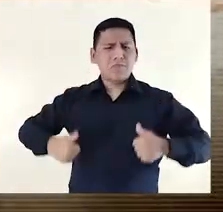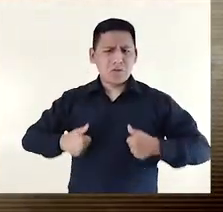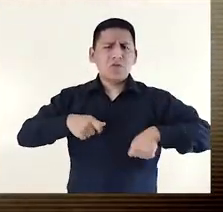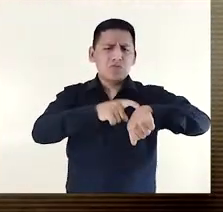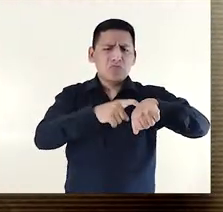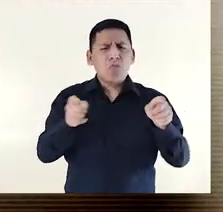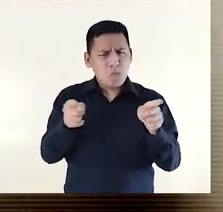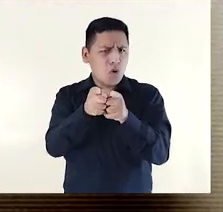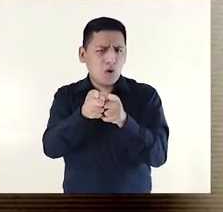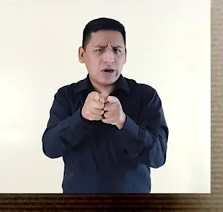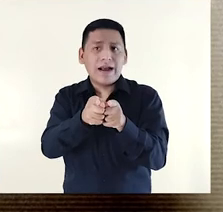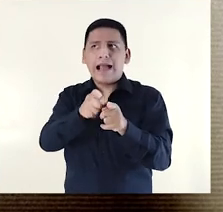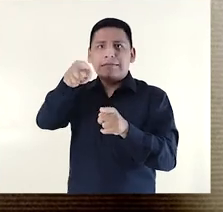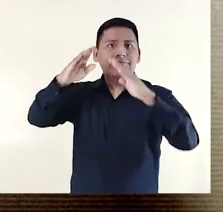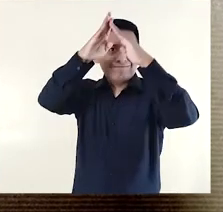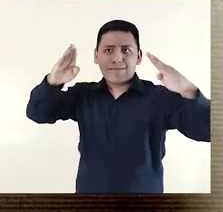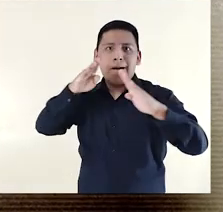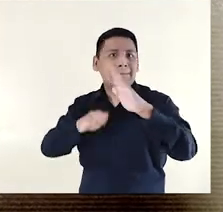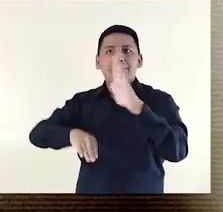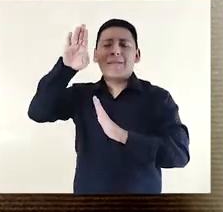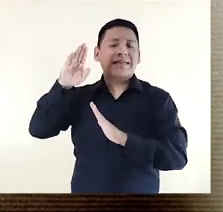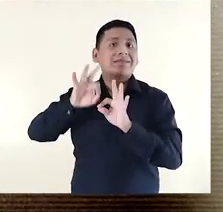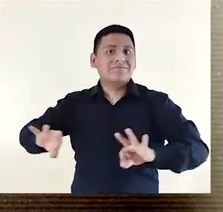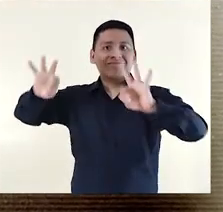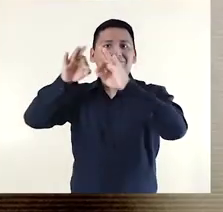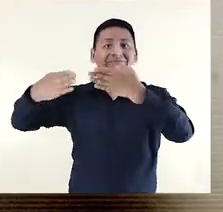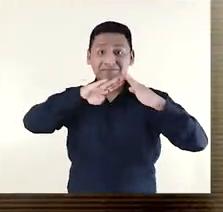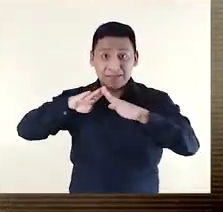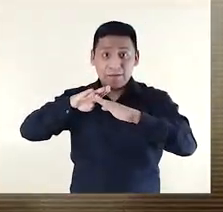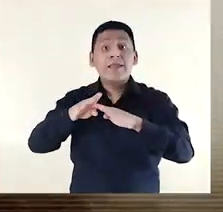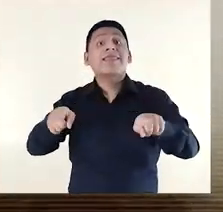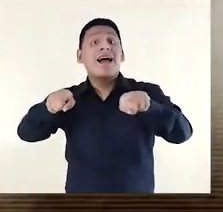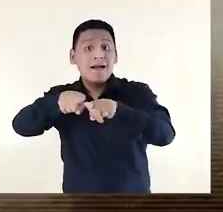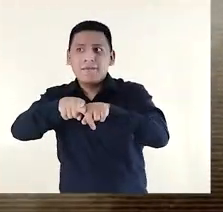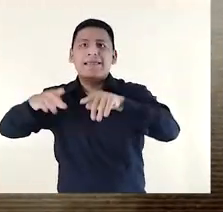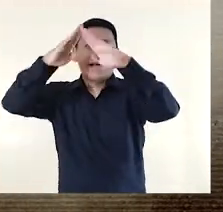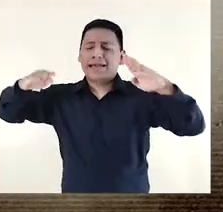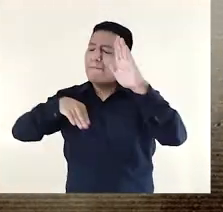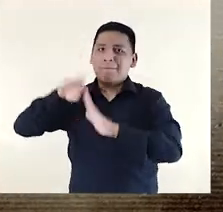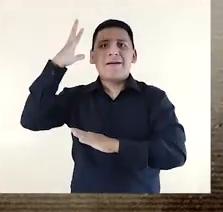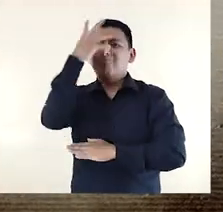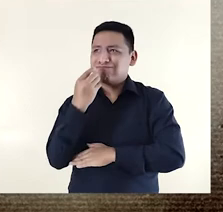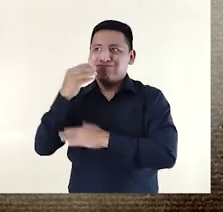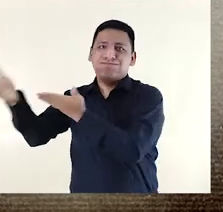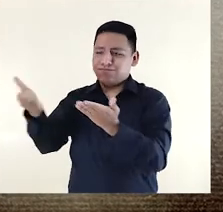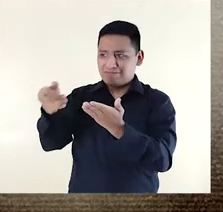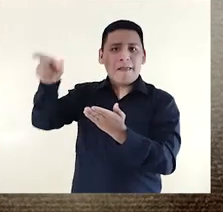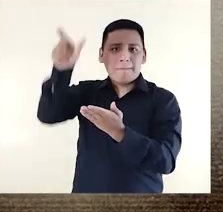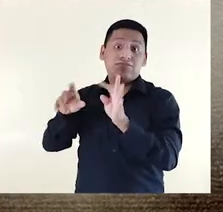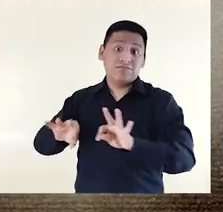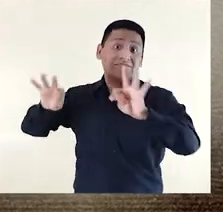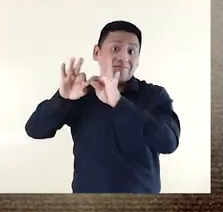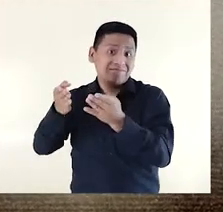vez, esta casa donde se alojó por breve tiempo debió no solo ser una de las más importantes de la ciudad, sino que también de las más bellas como